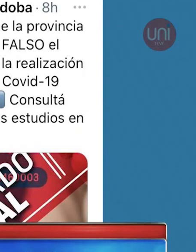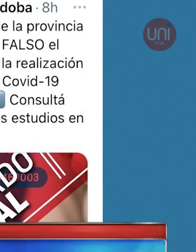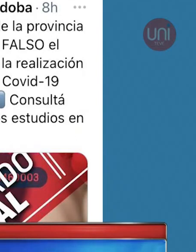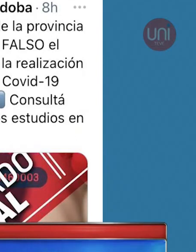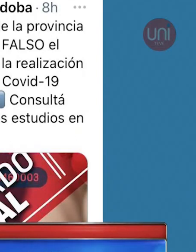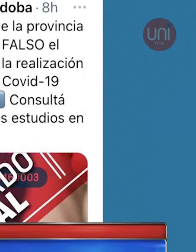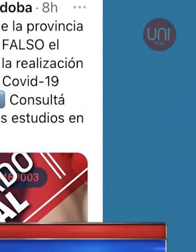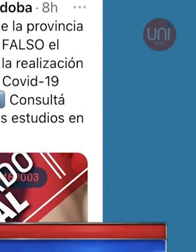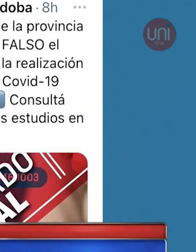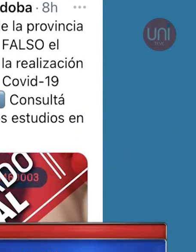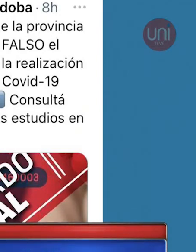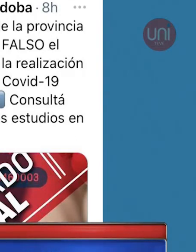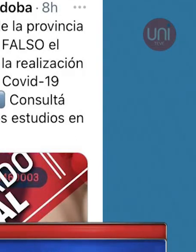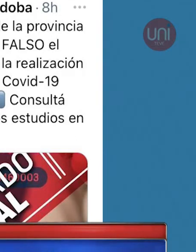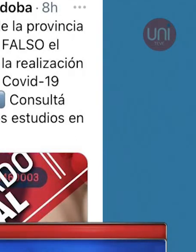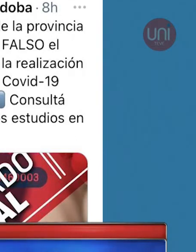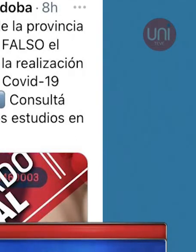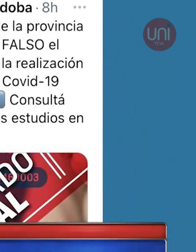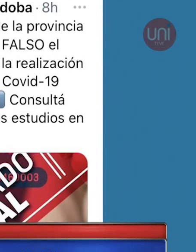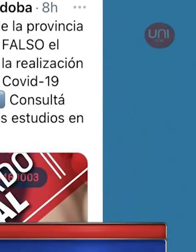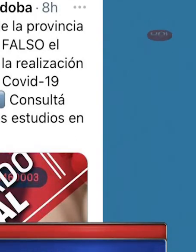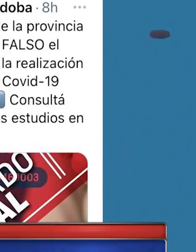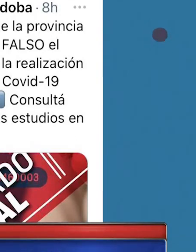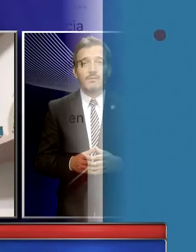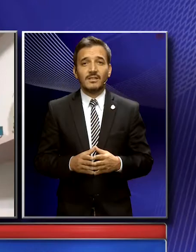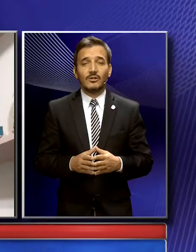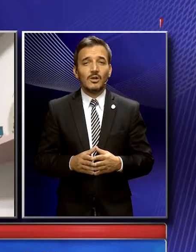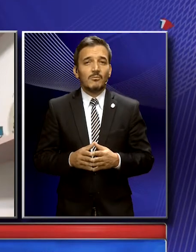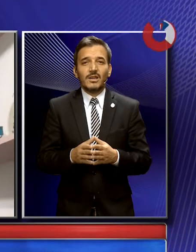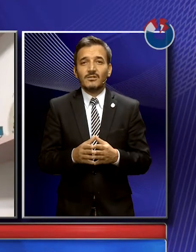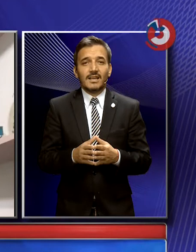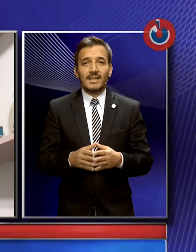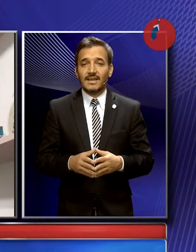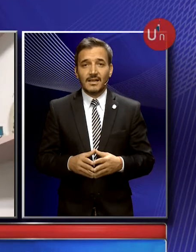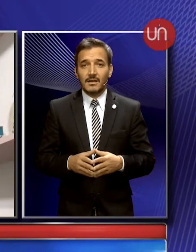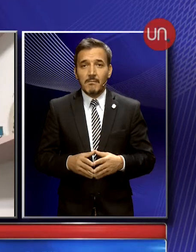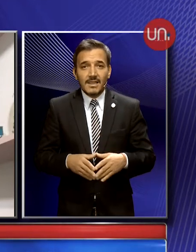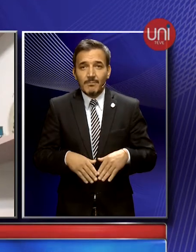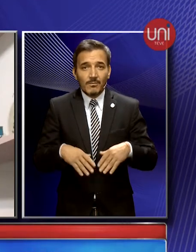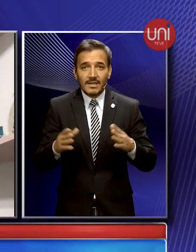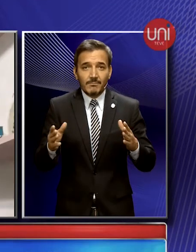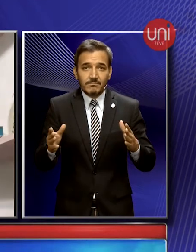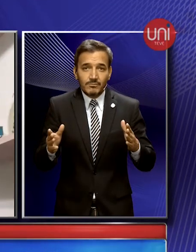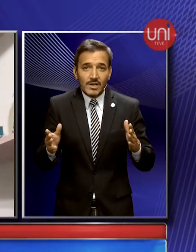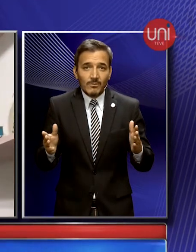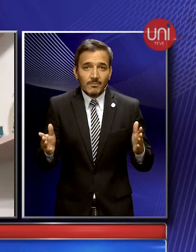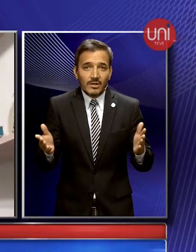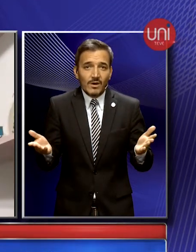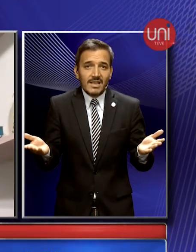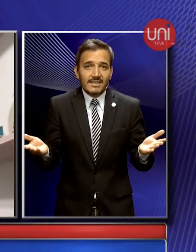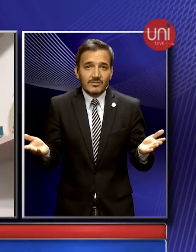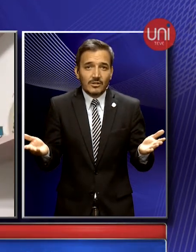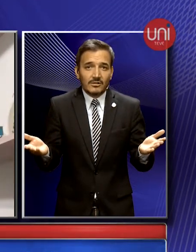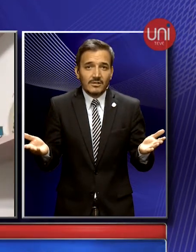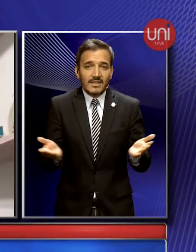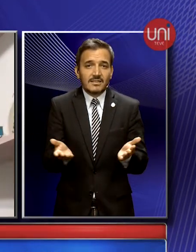llegue, ojalá se haga una investigación y se llegue a quiénes son los culpables de esto. Porque esto en qué radica, maldad por maldad pura nomás, porque ¿cuál